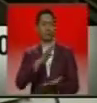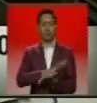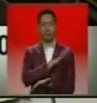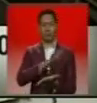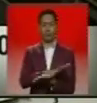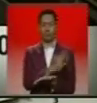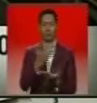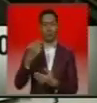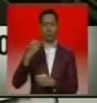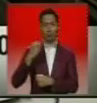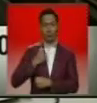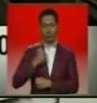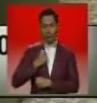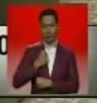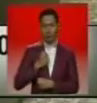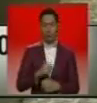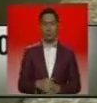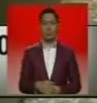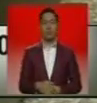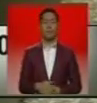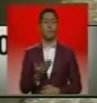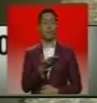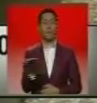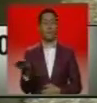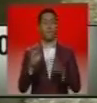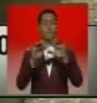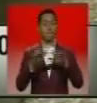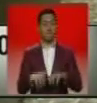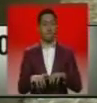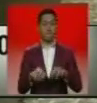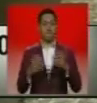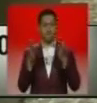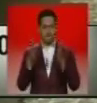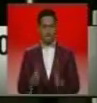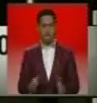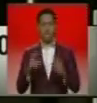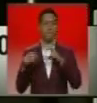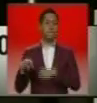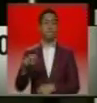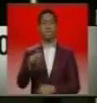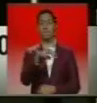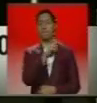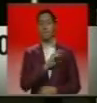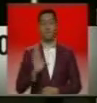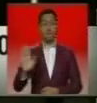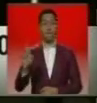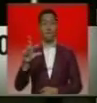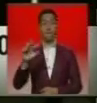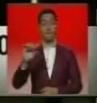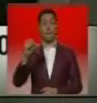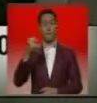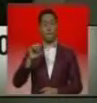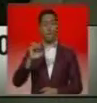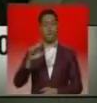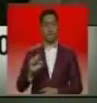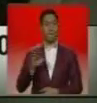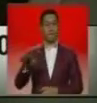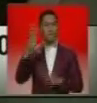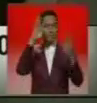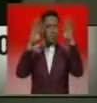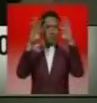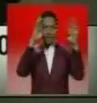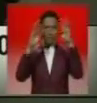Superior Politécnica del Litoral. El secretario de Estado recorrió las instalaciones donde Leslie pondrá en práctica su creatividad.